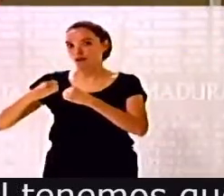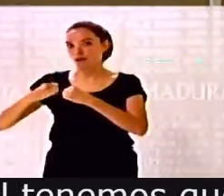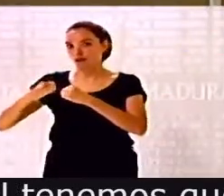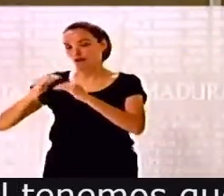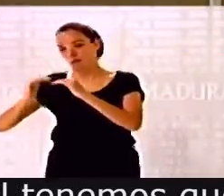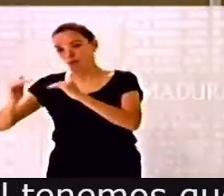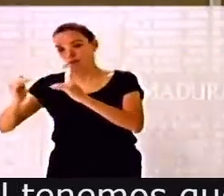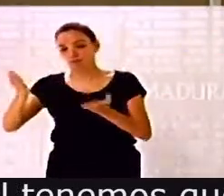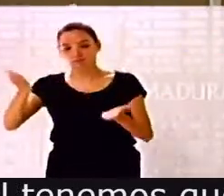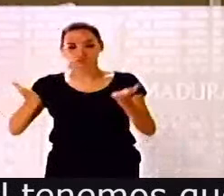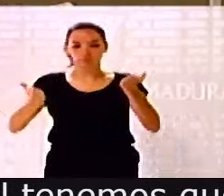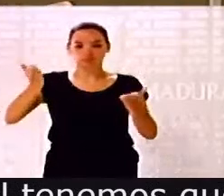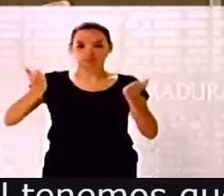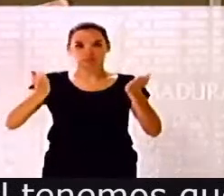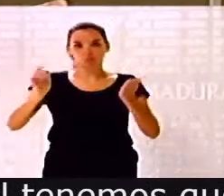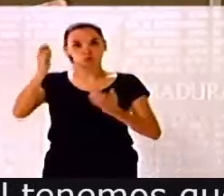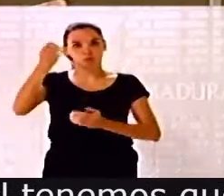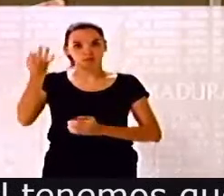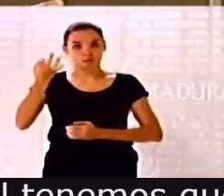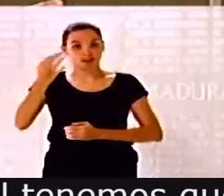Y creo que estamos en ese equilibrio.